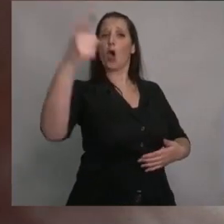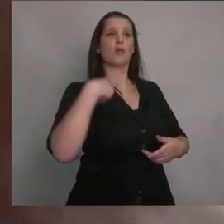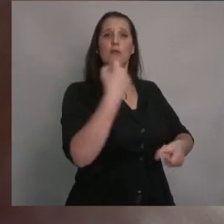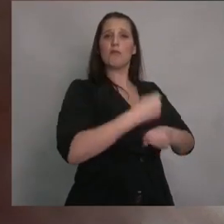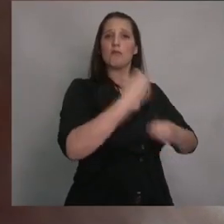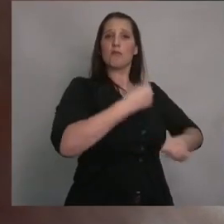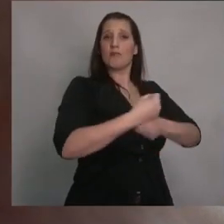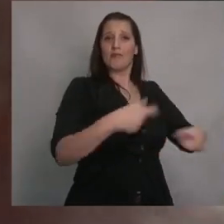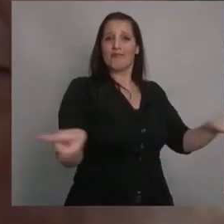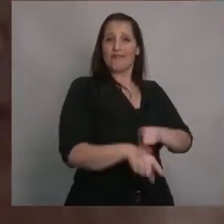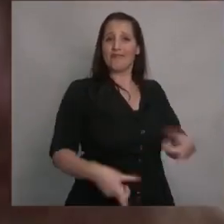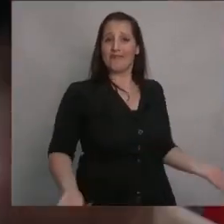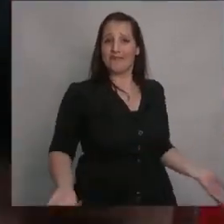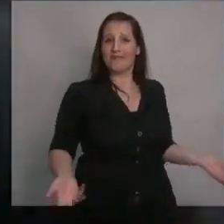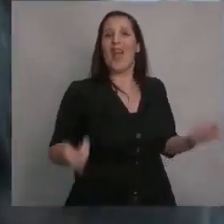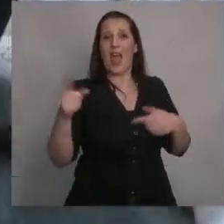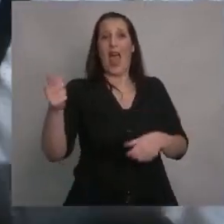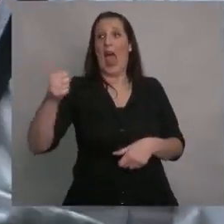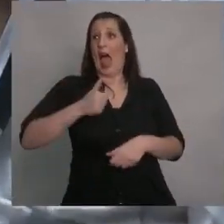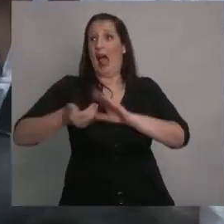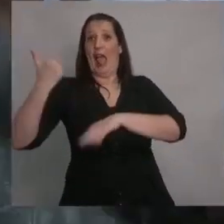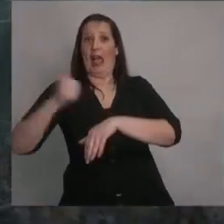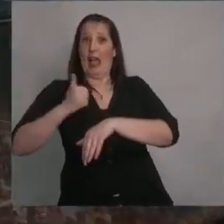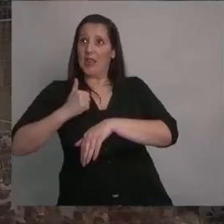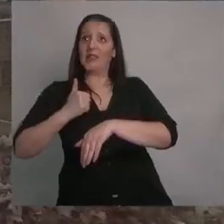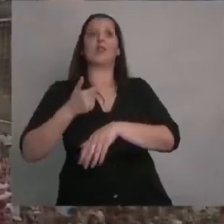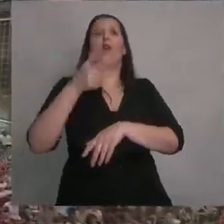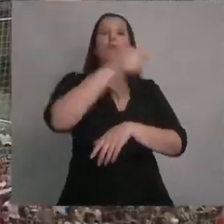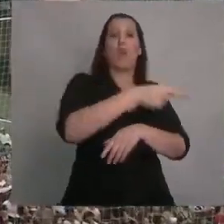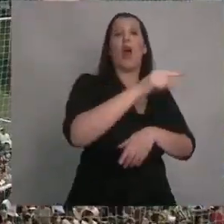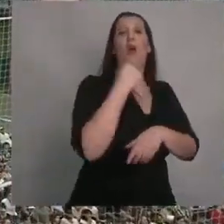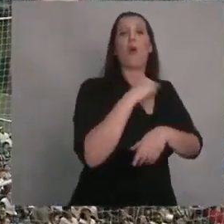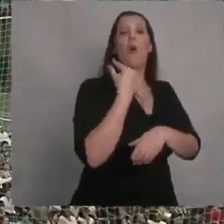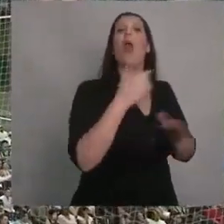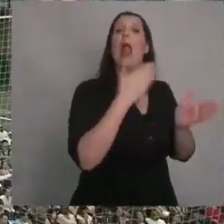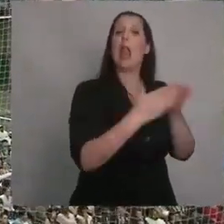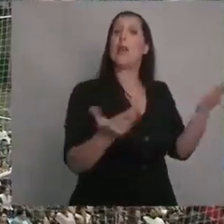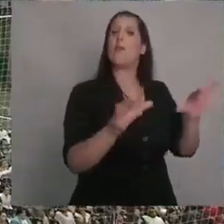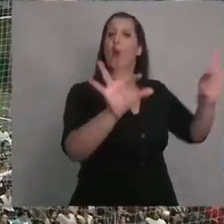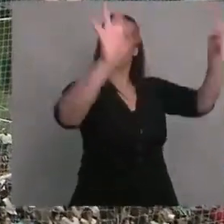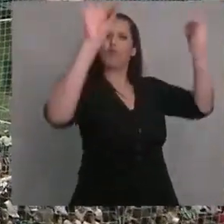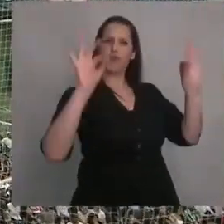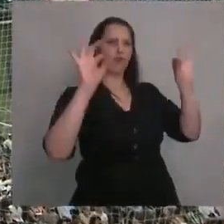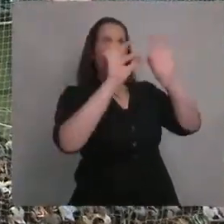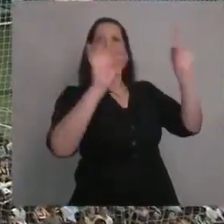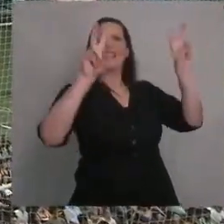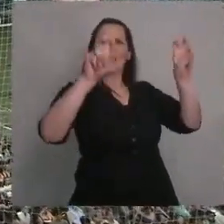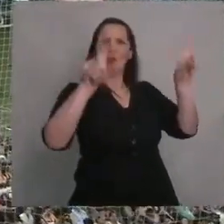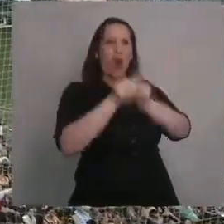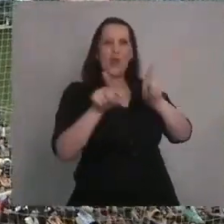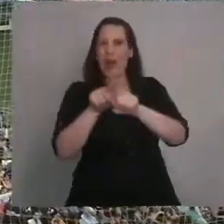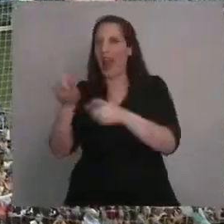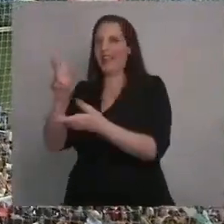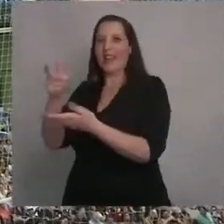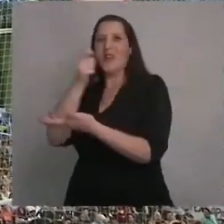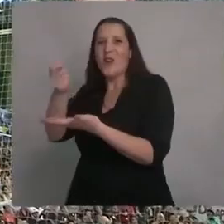oficial del ejército, publica este libro, este bestseller llamado el mandato, el masculine mandate, el